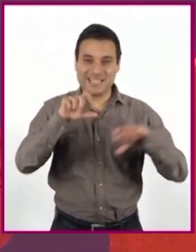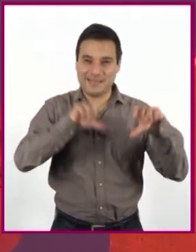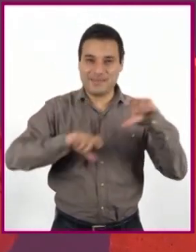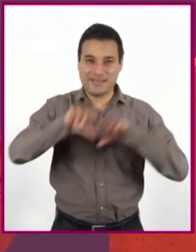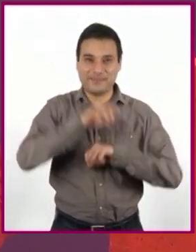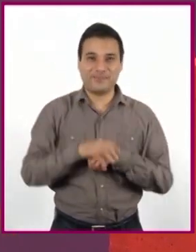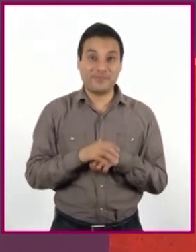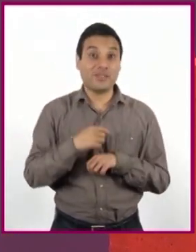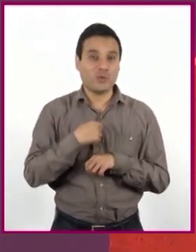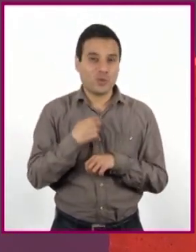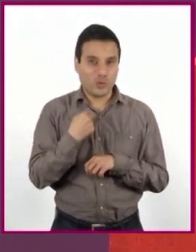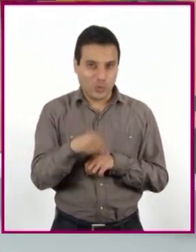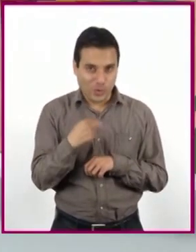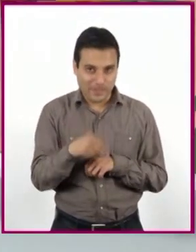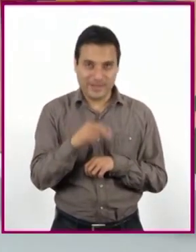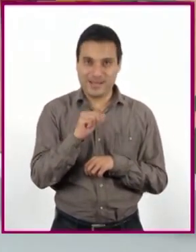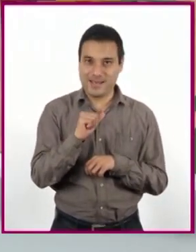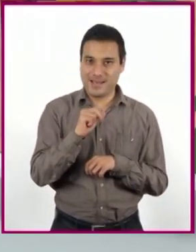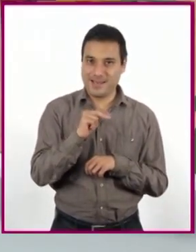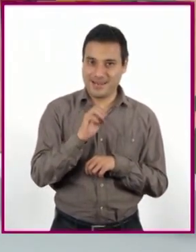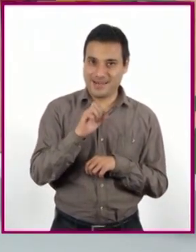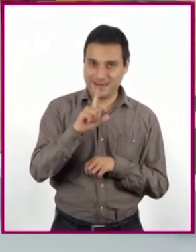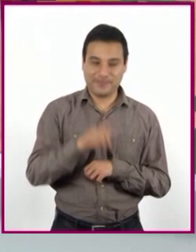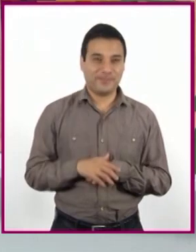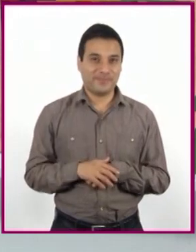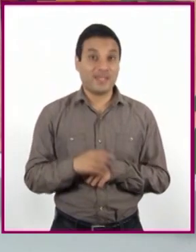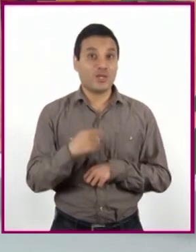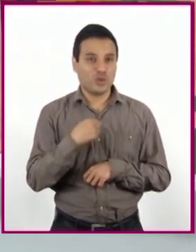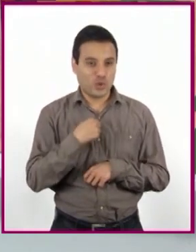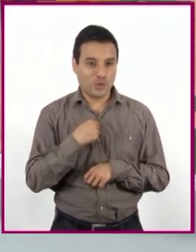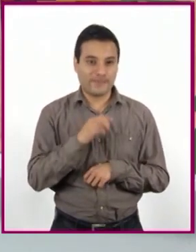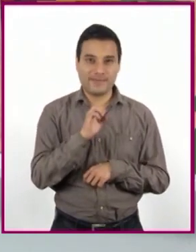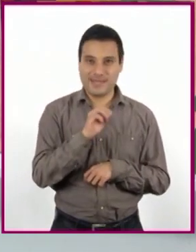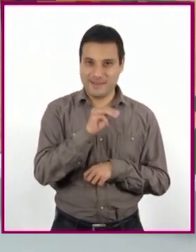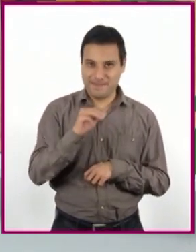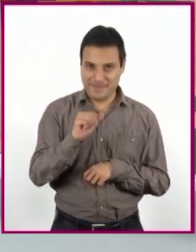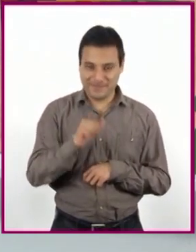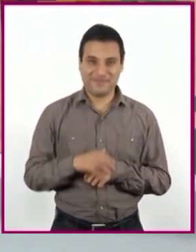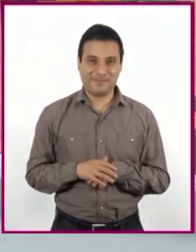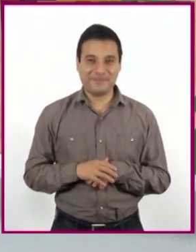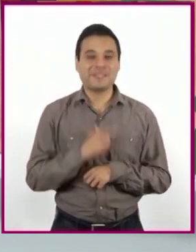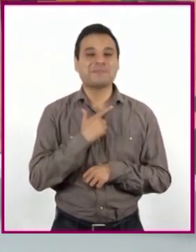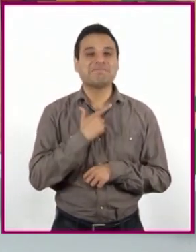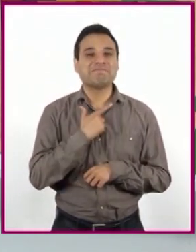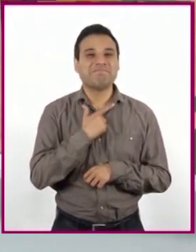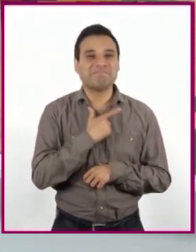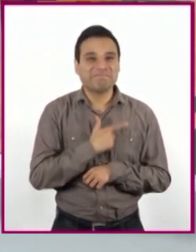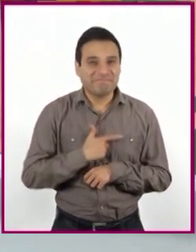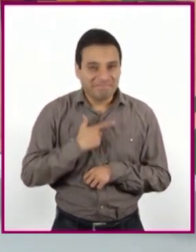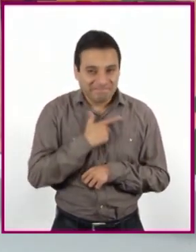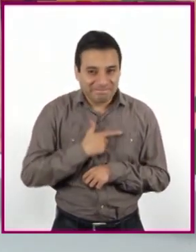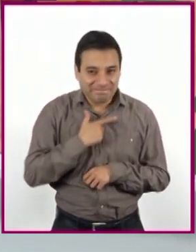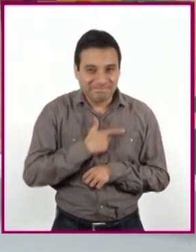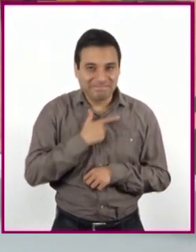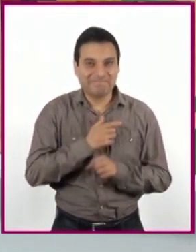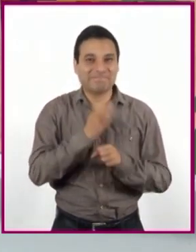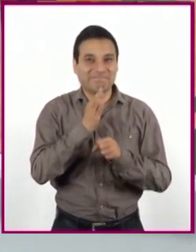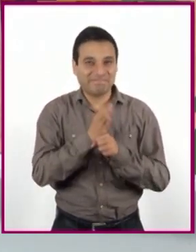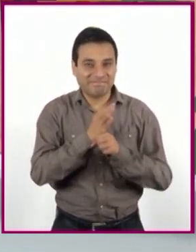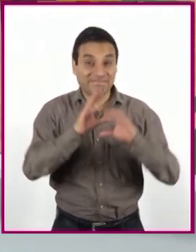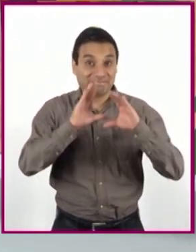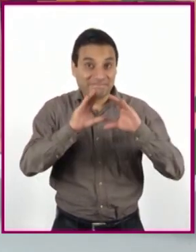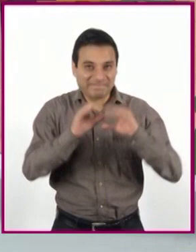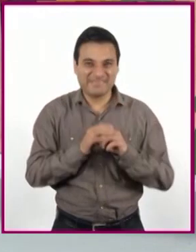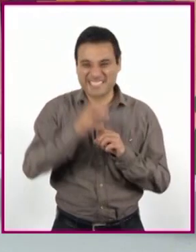es Aniel Vázquez Martínez. Y el mío, Emma Yolanda Flores Nava. Es muy grato compartir este espacio para seguir